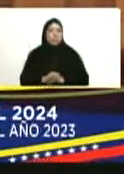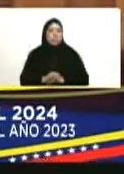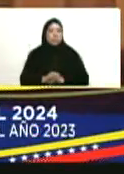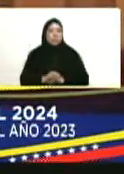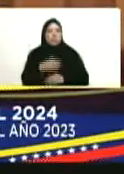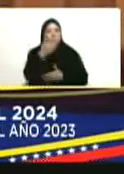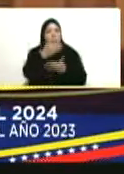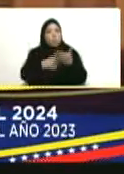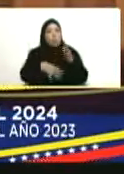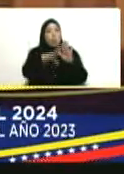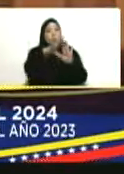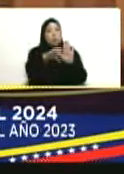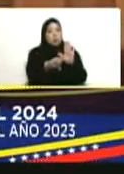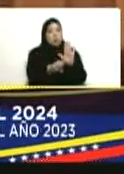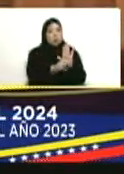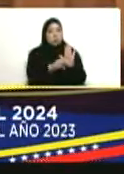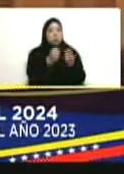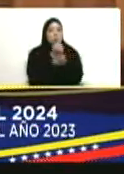cumpliremos con la Constitución.